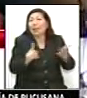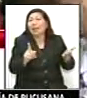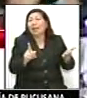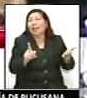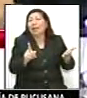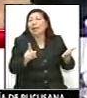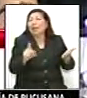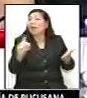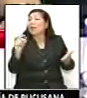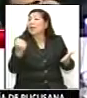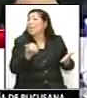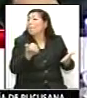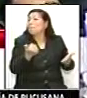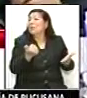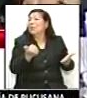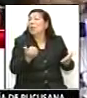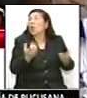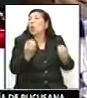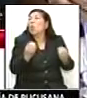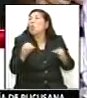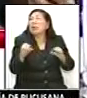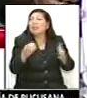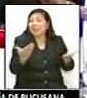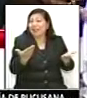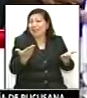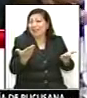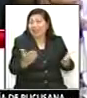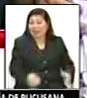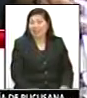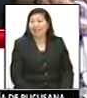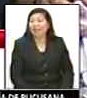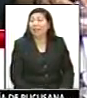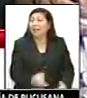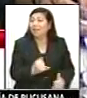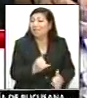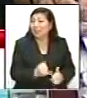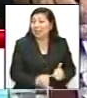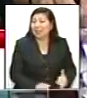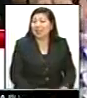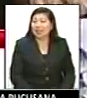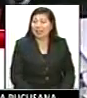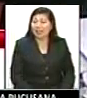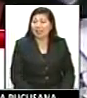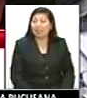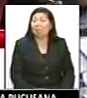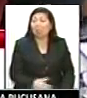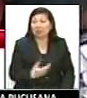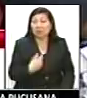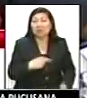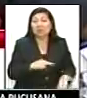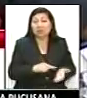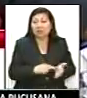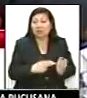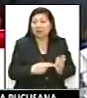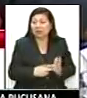a la inmediatez. Y eso, al final de cuentas, puede